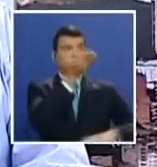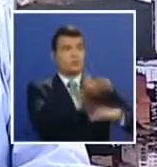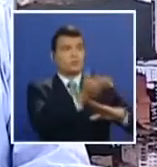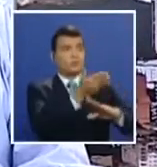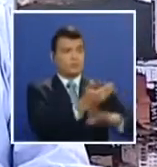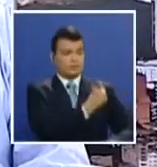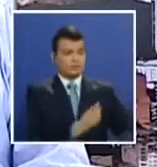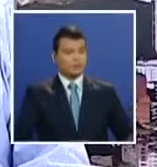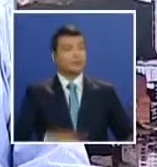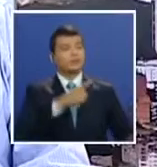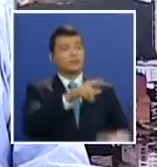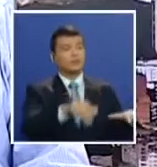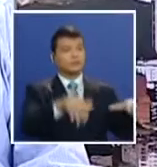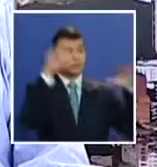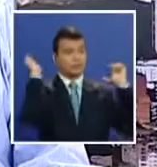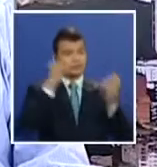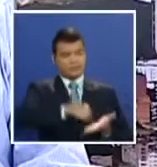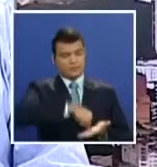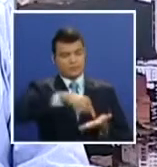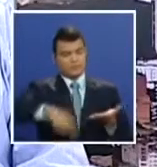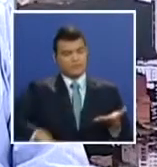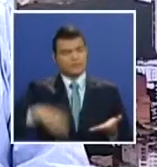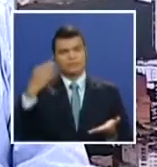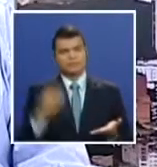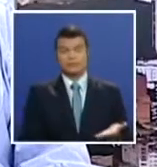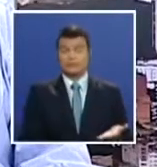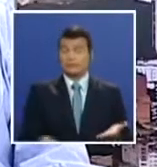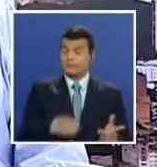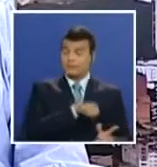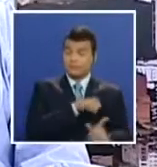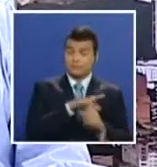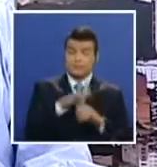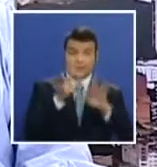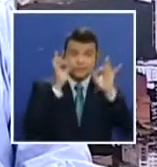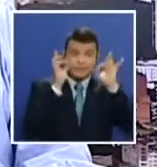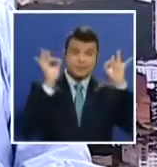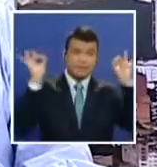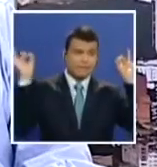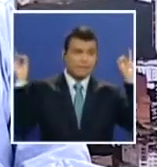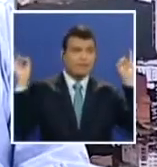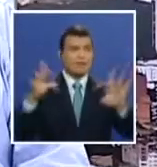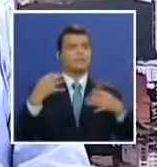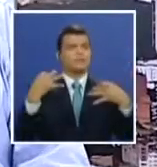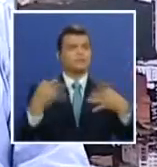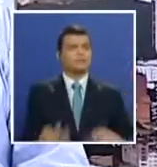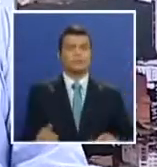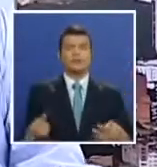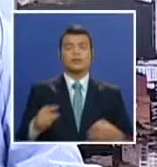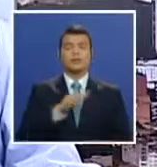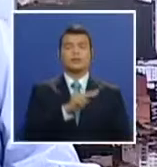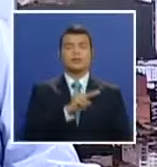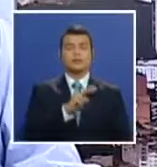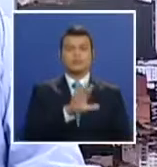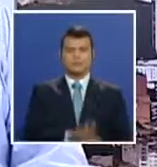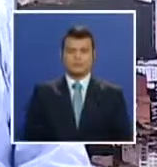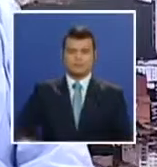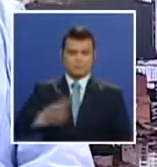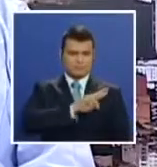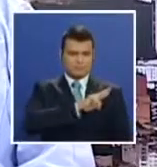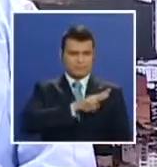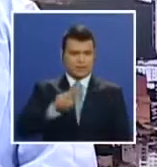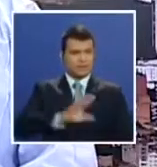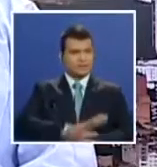abstuviera a firmarlo por el grave perjuicio que ocasionaría no sólo en todo el valle geográfico del río cauca